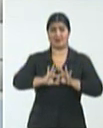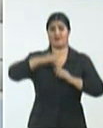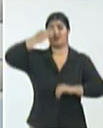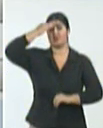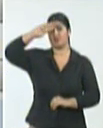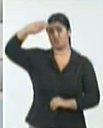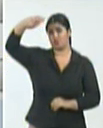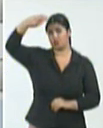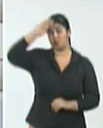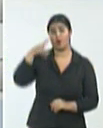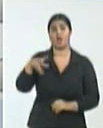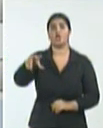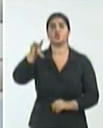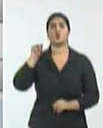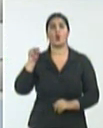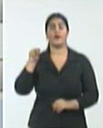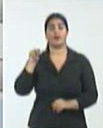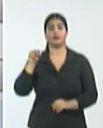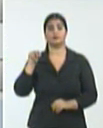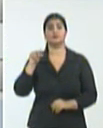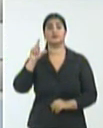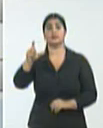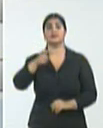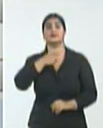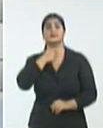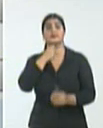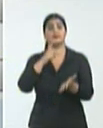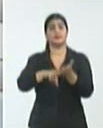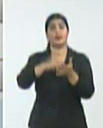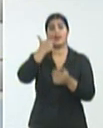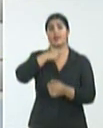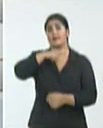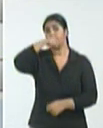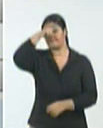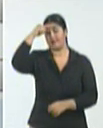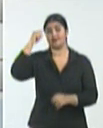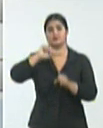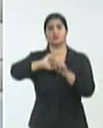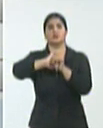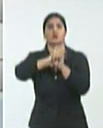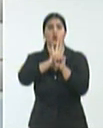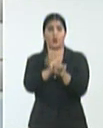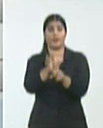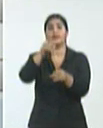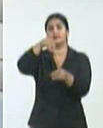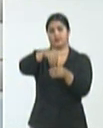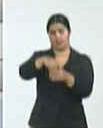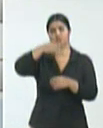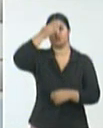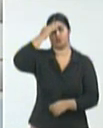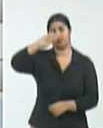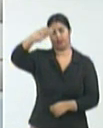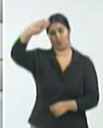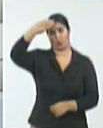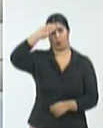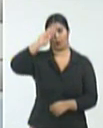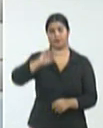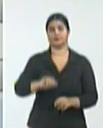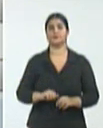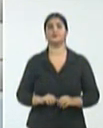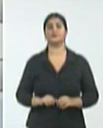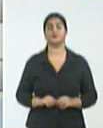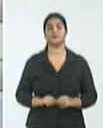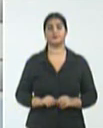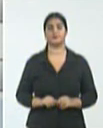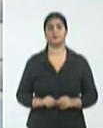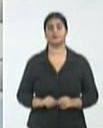nuevas variantes o de las variantes que circulan en el mundo y en nuestro país también, y que lamentablemente